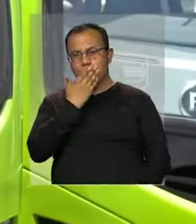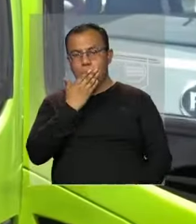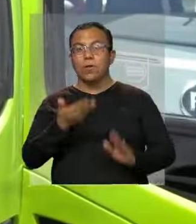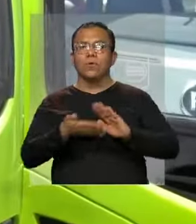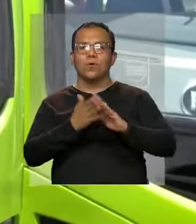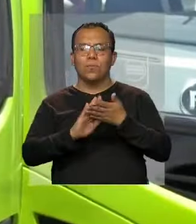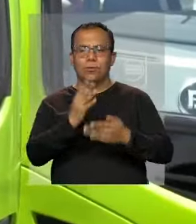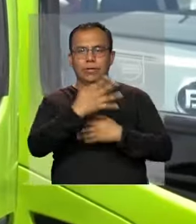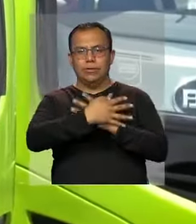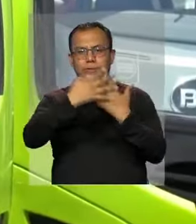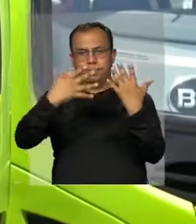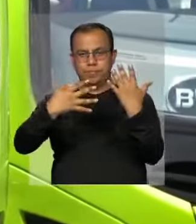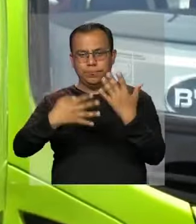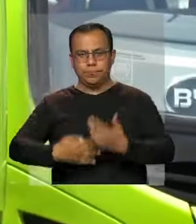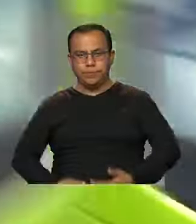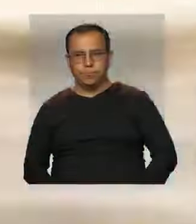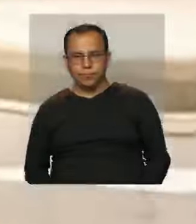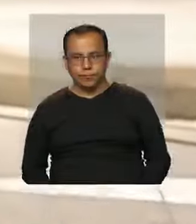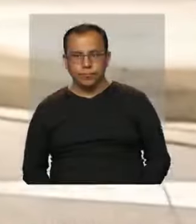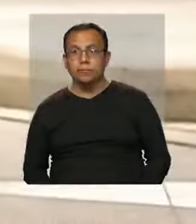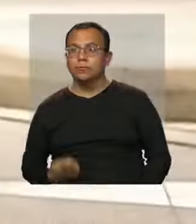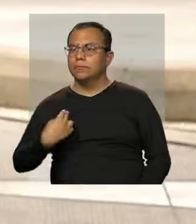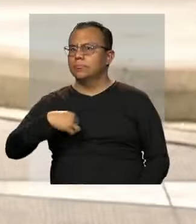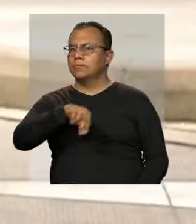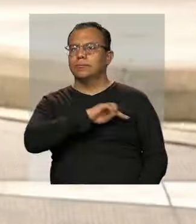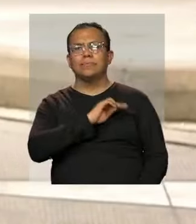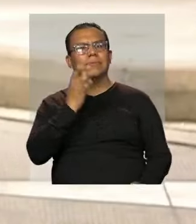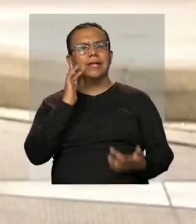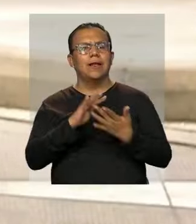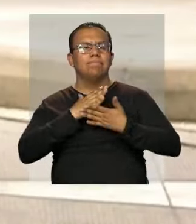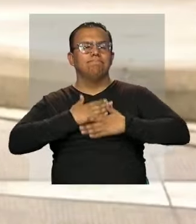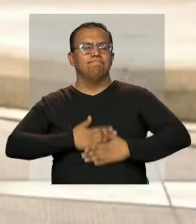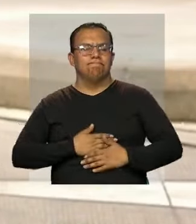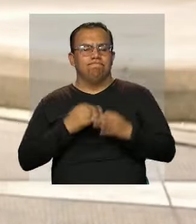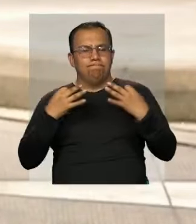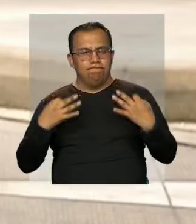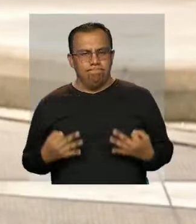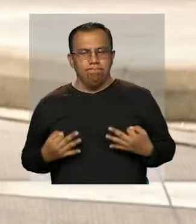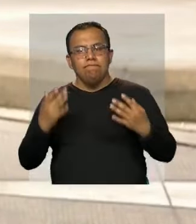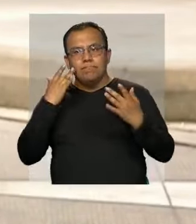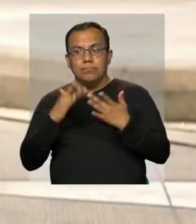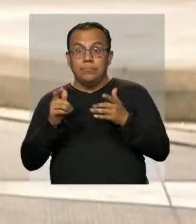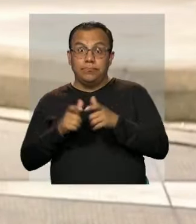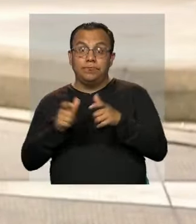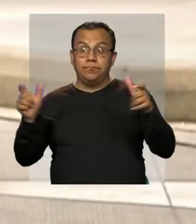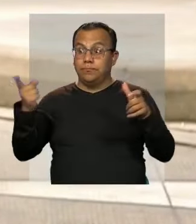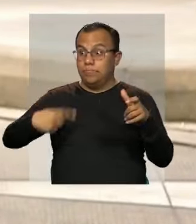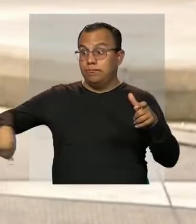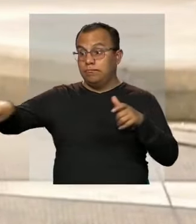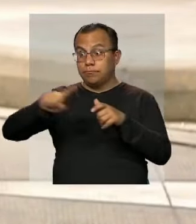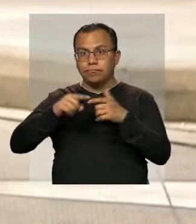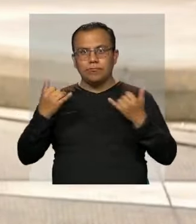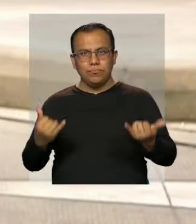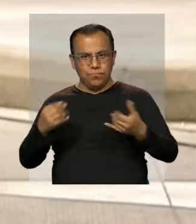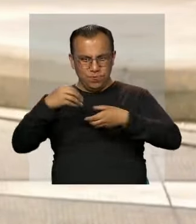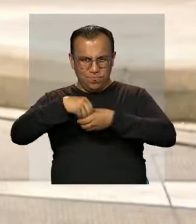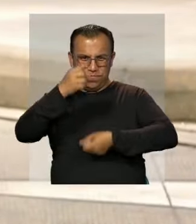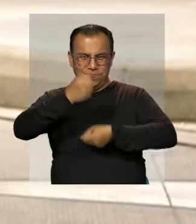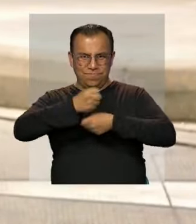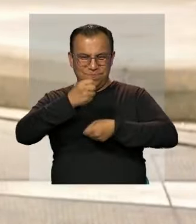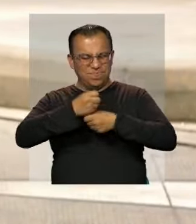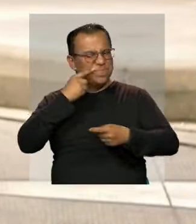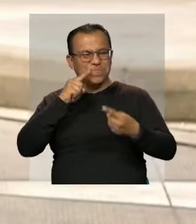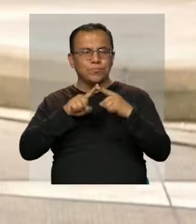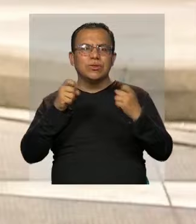comunidad LGBTIQ. Para nosotros es como un alivio y una seguridad que la mayoría de las personas que operan nuestros